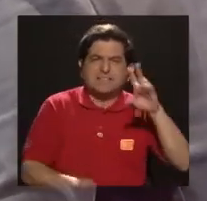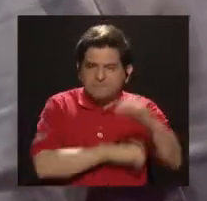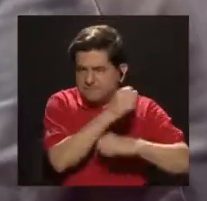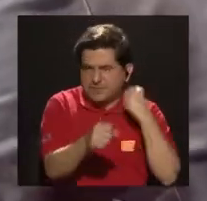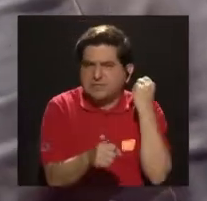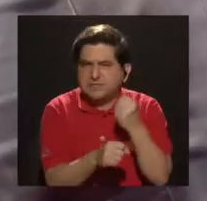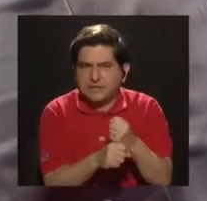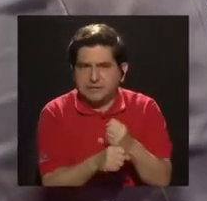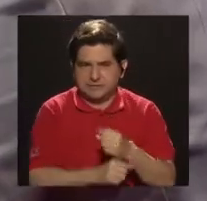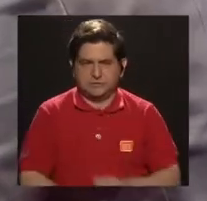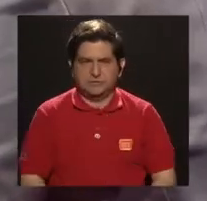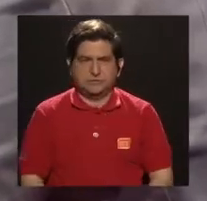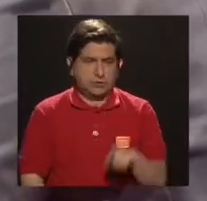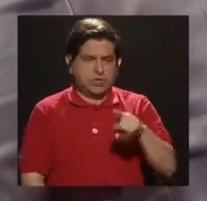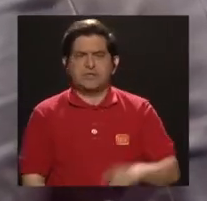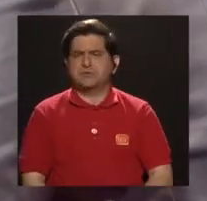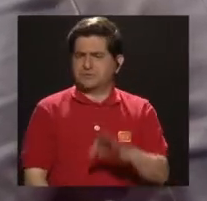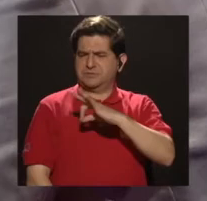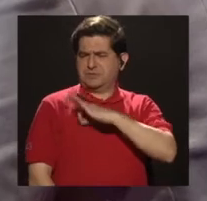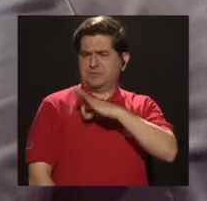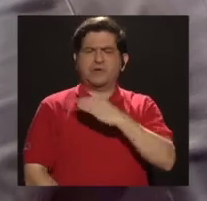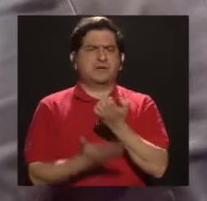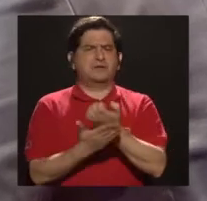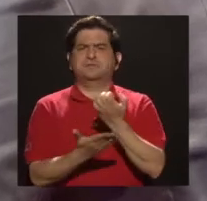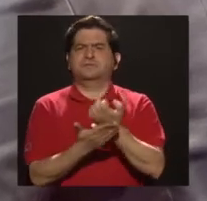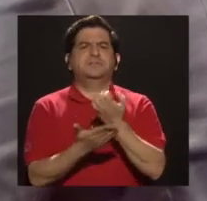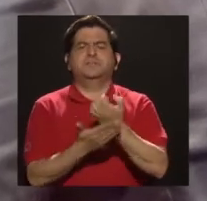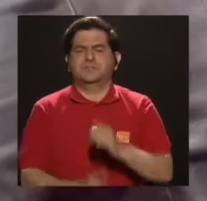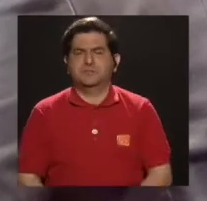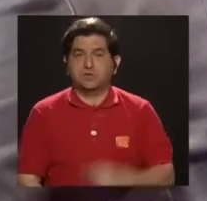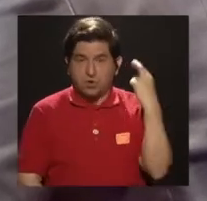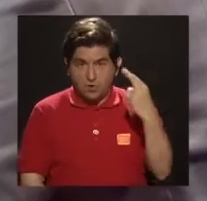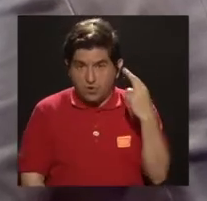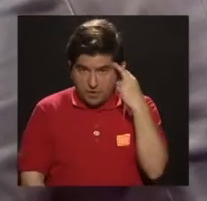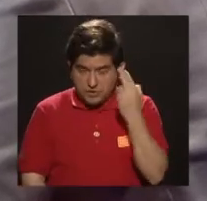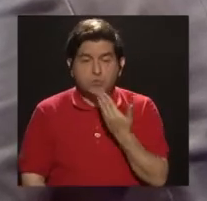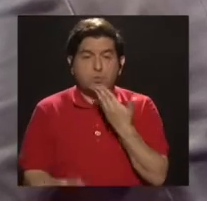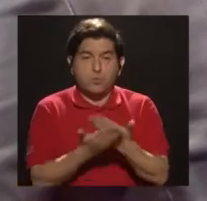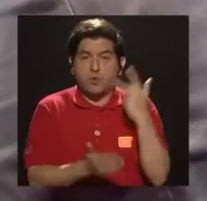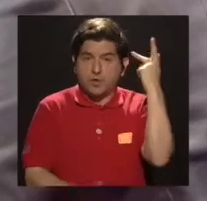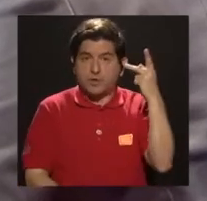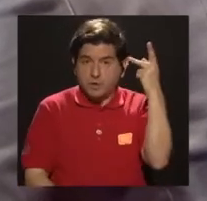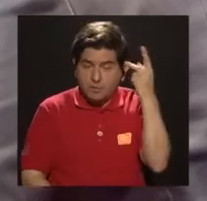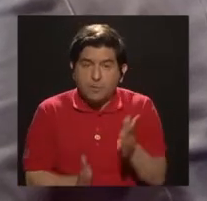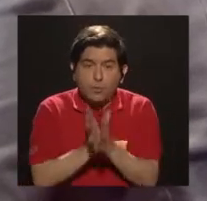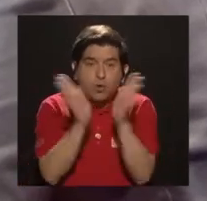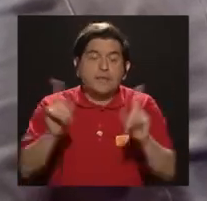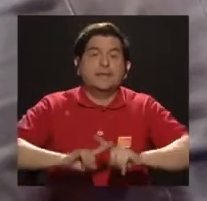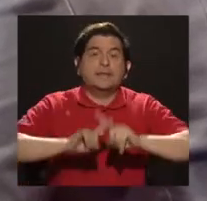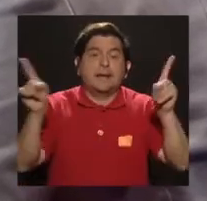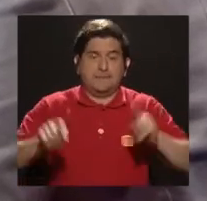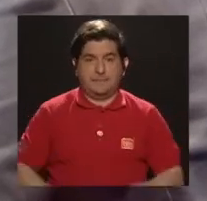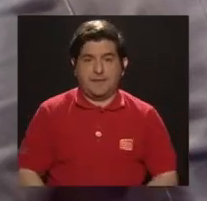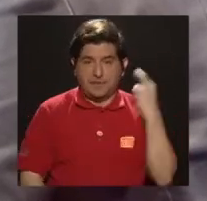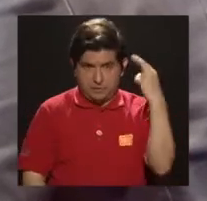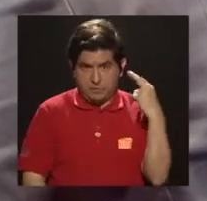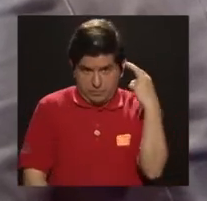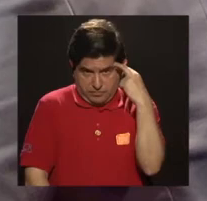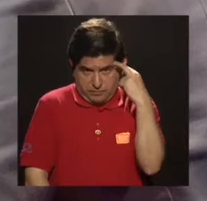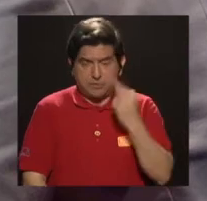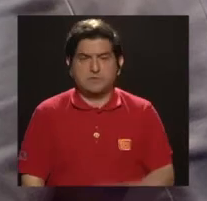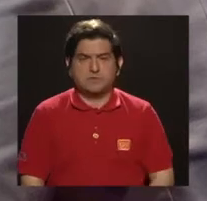de bonanza económica producto de buenas políticas públicas pero también producto de